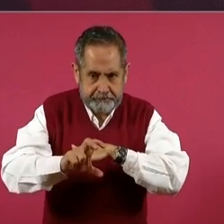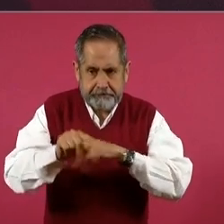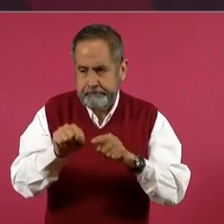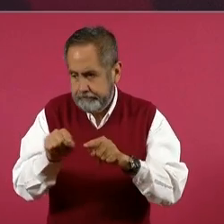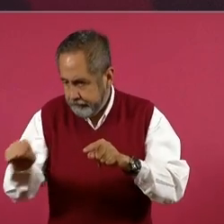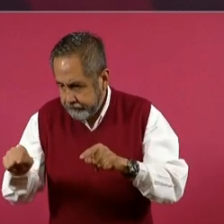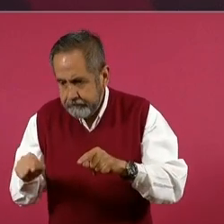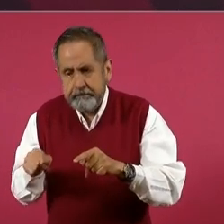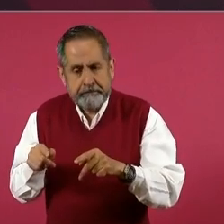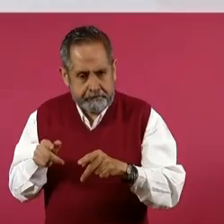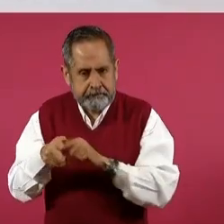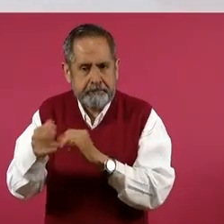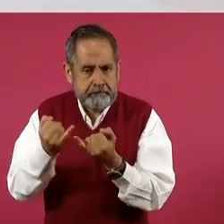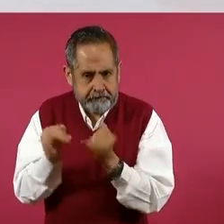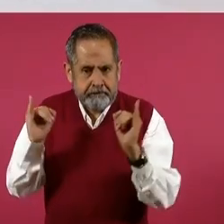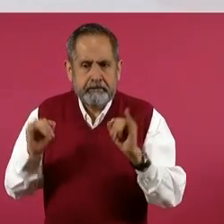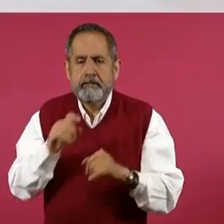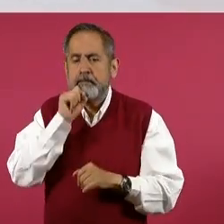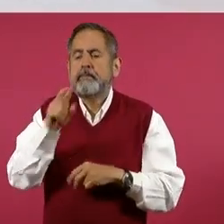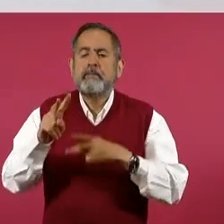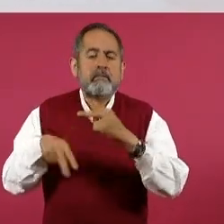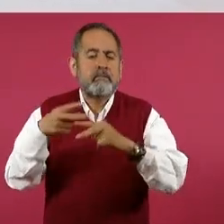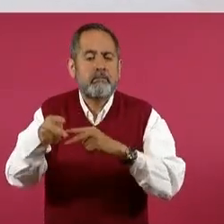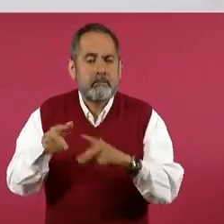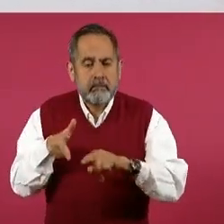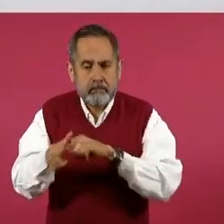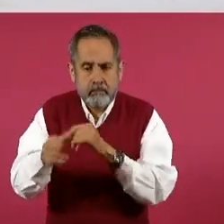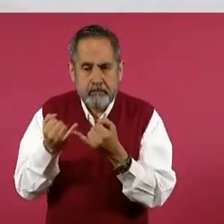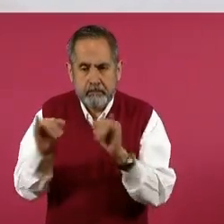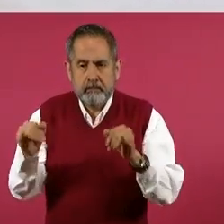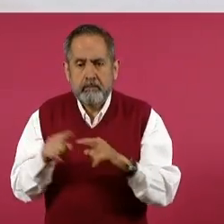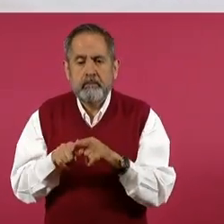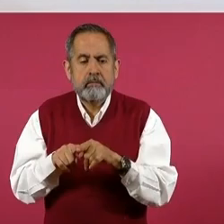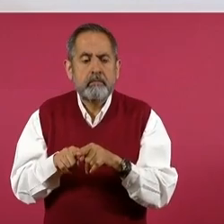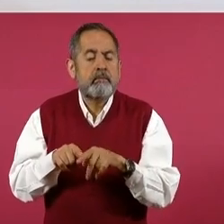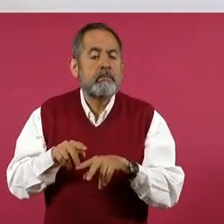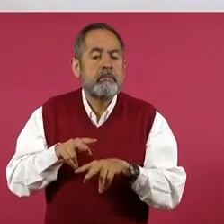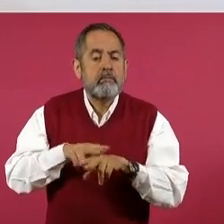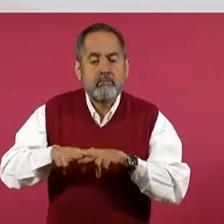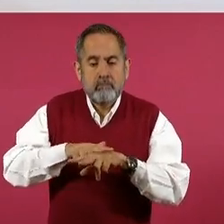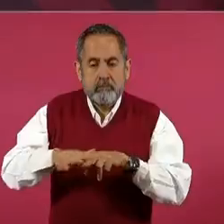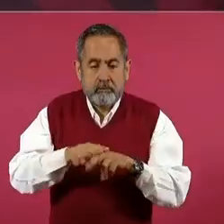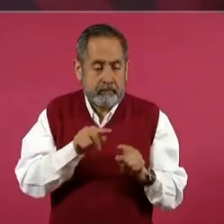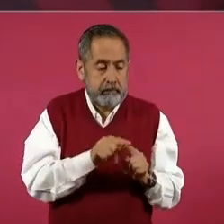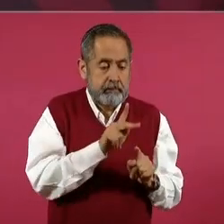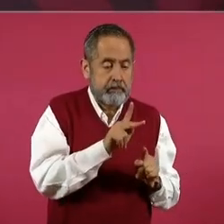Tengo que ir a inaugurar el Tren Palenque-Coatzacoalcos.